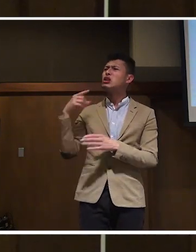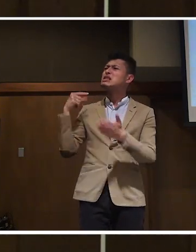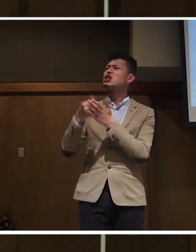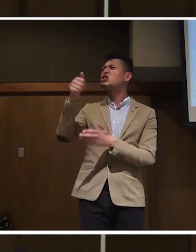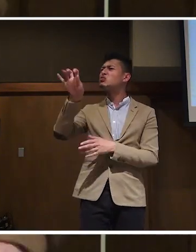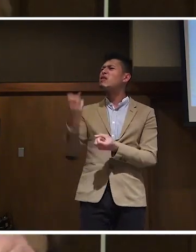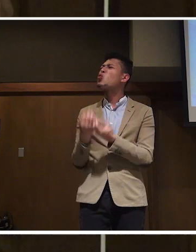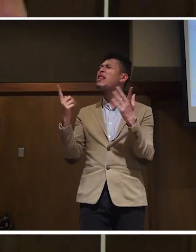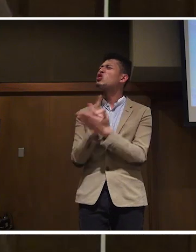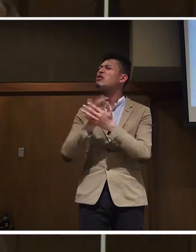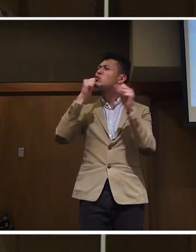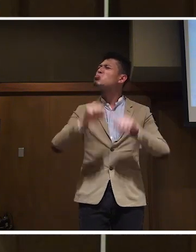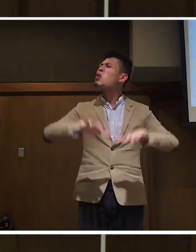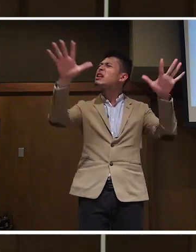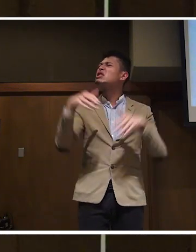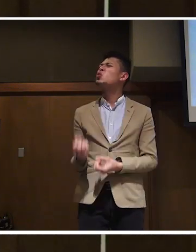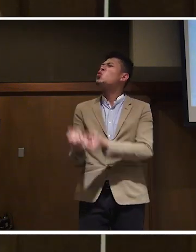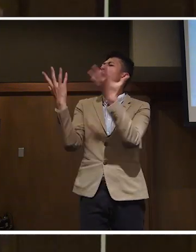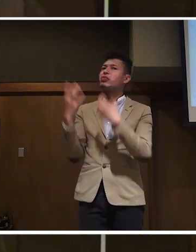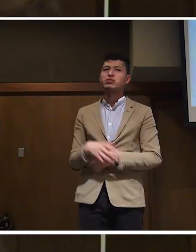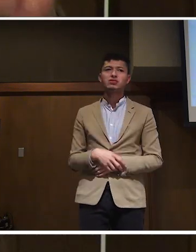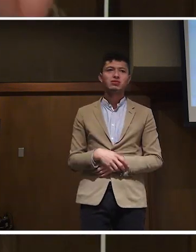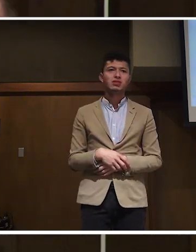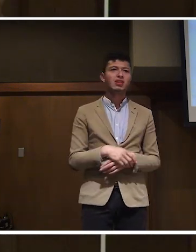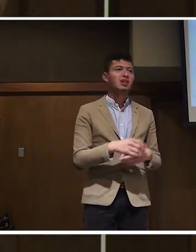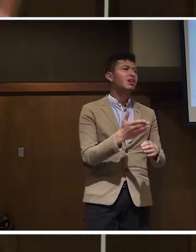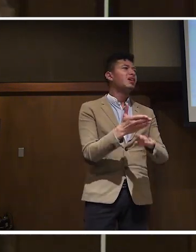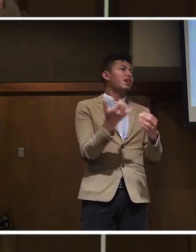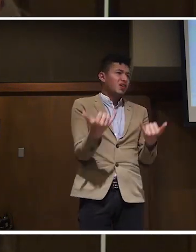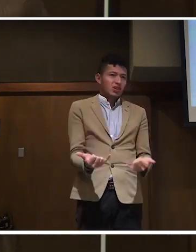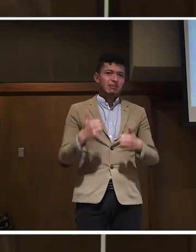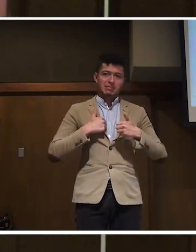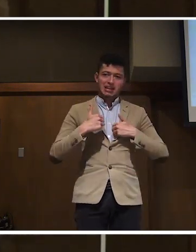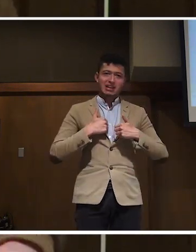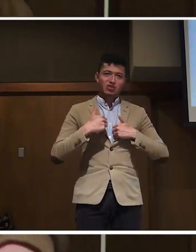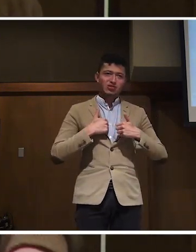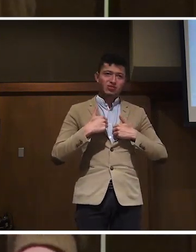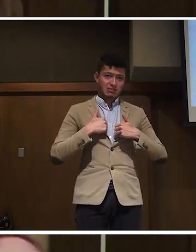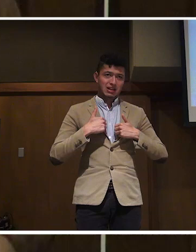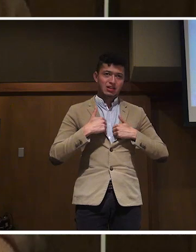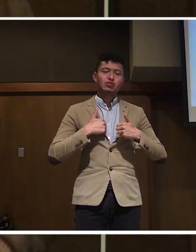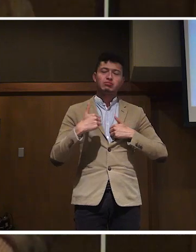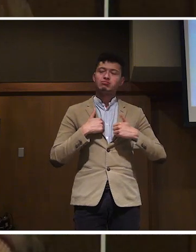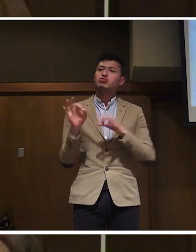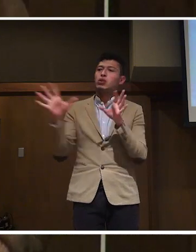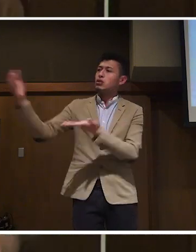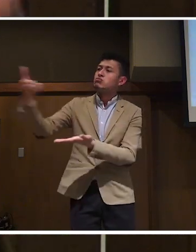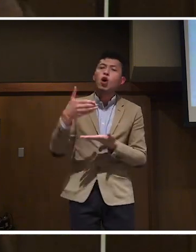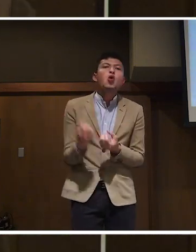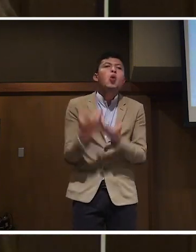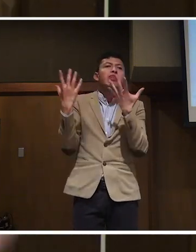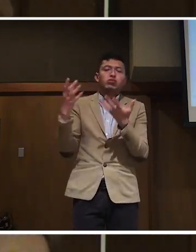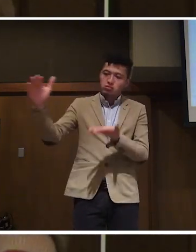en Quibdó en las primeras 3 décadas del siglo XX, y eso lo contestaba, eso no lo contesta el catálogo general actual. Hay